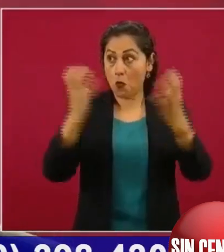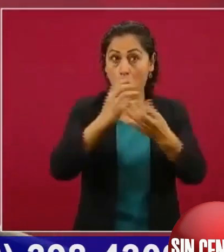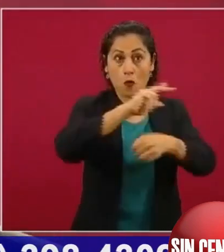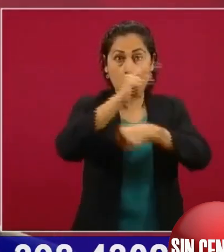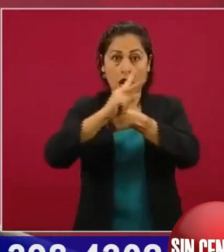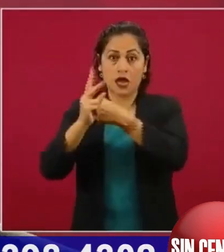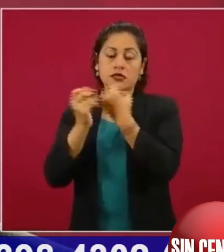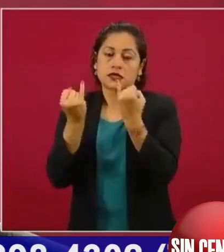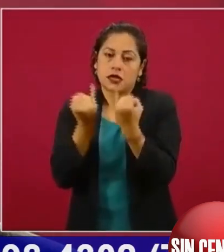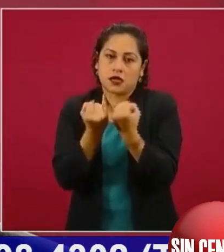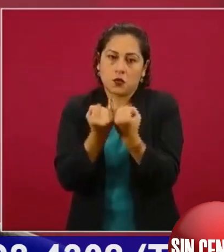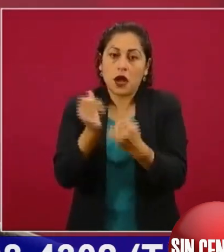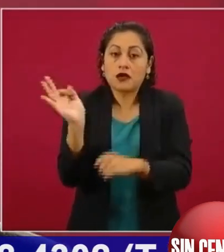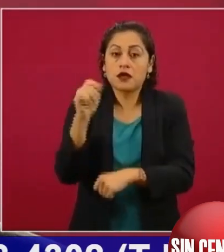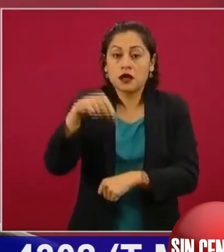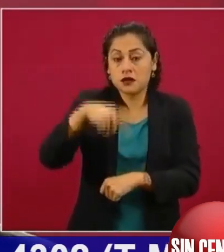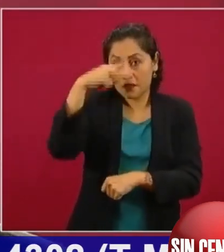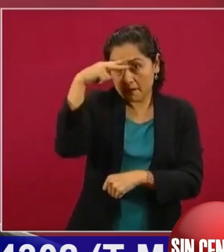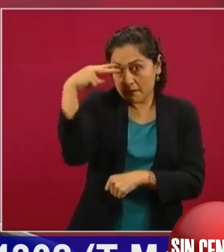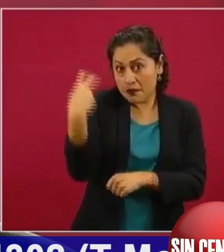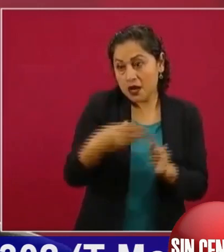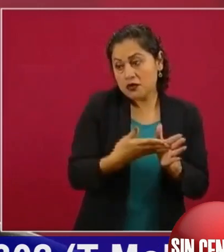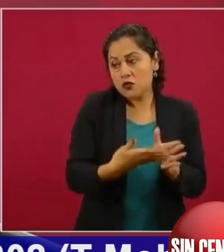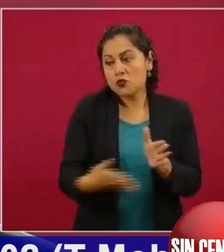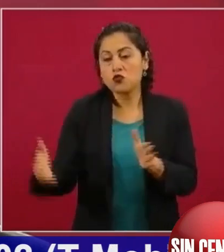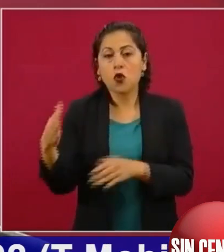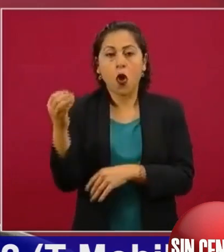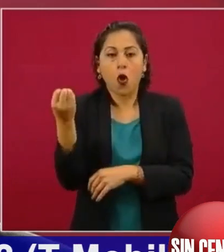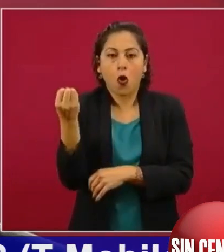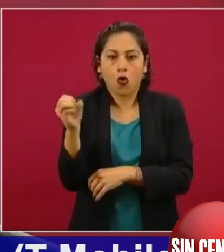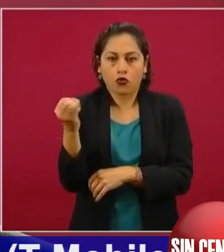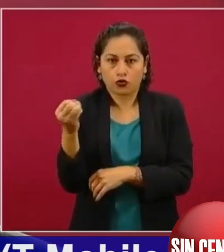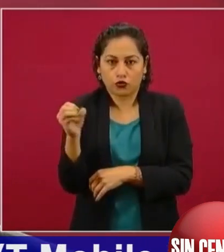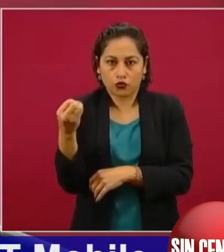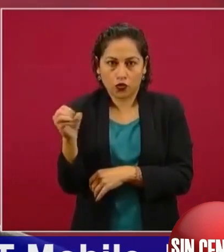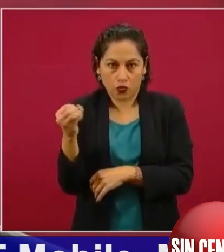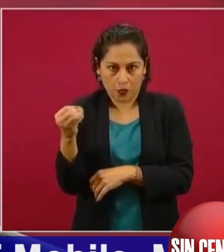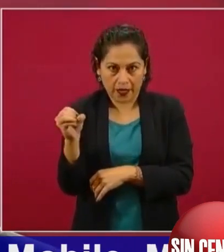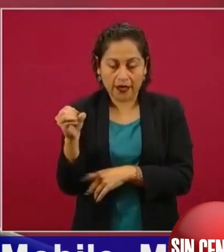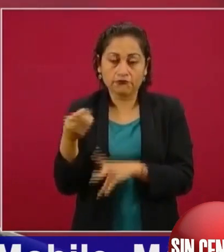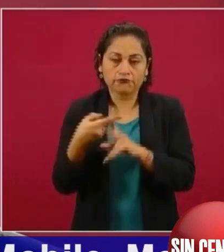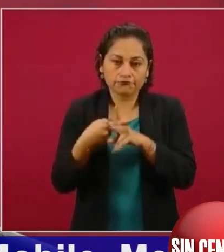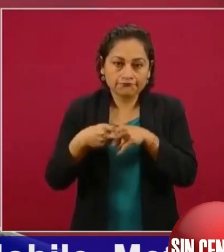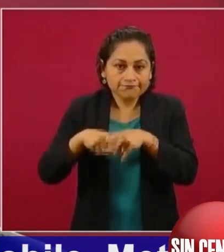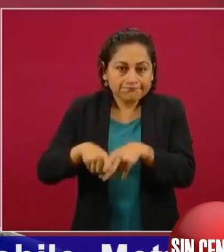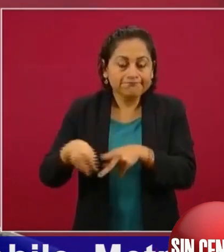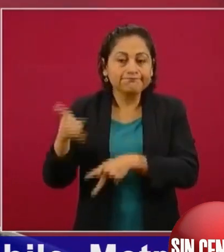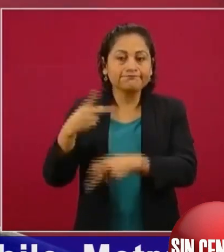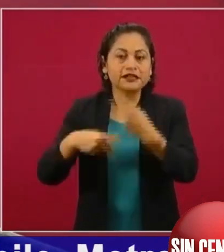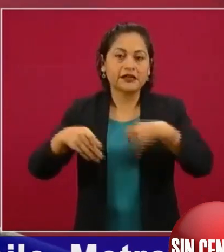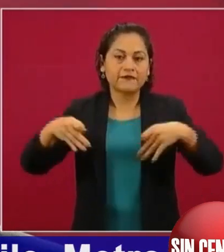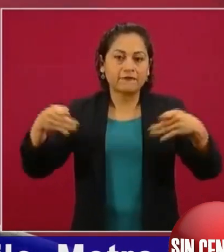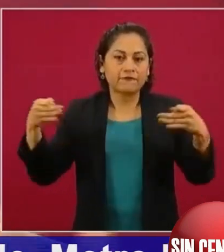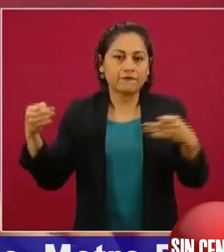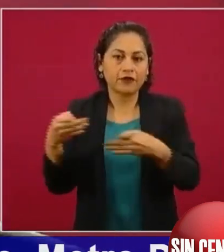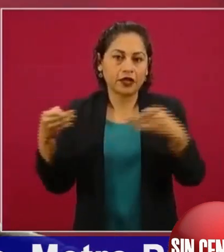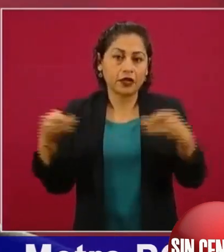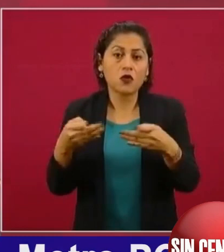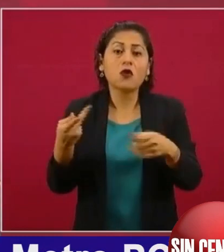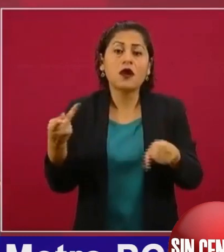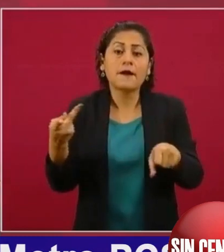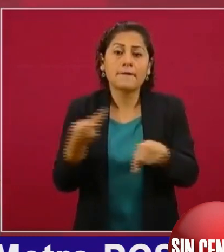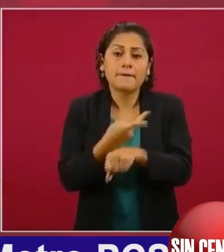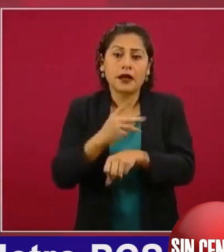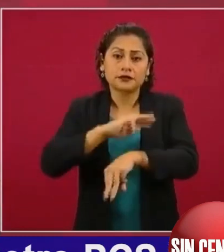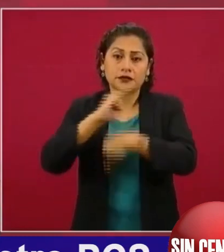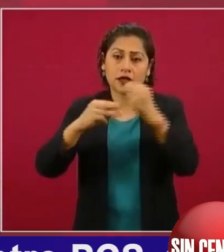octubre, momento en el que empezaría la temporada de otoño-invierno, en donde en todos los países del hemisferio norte empieza la